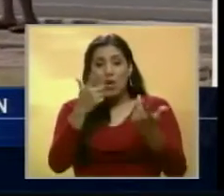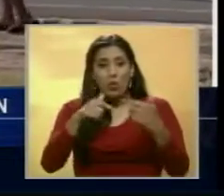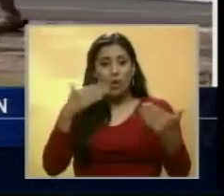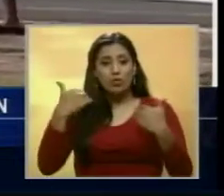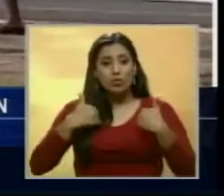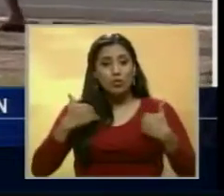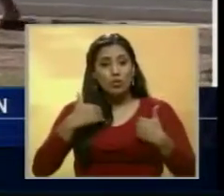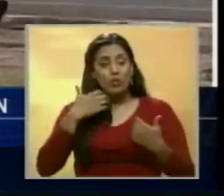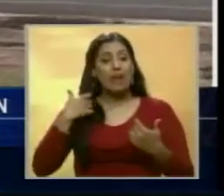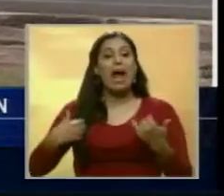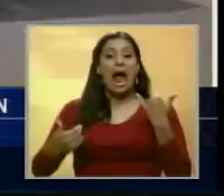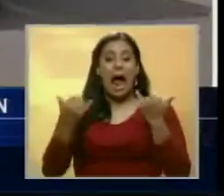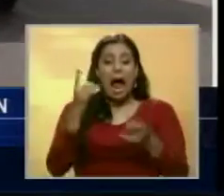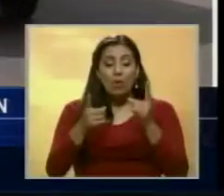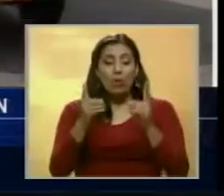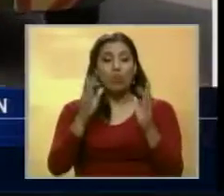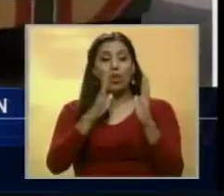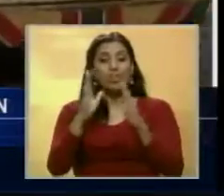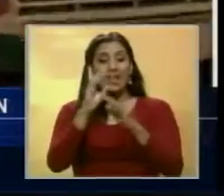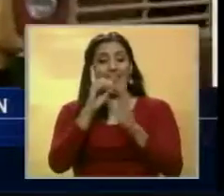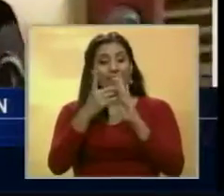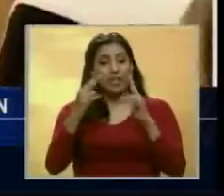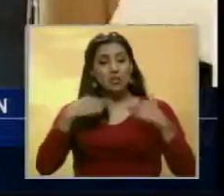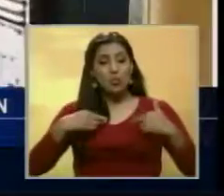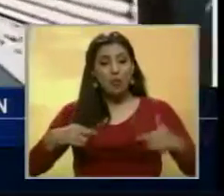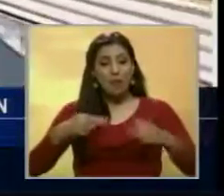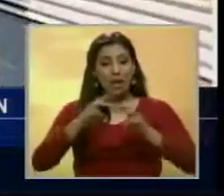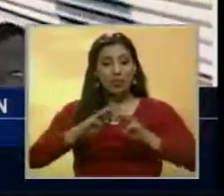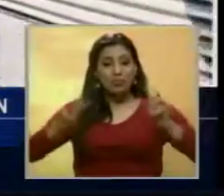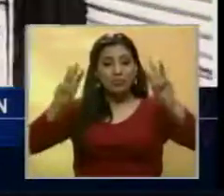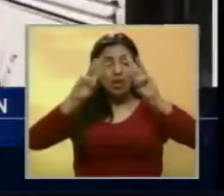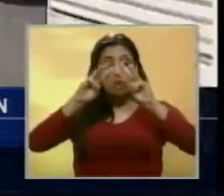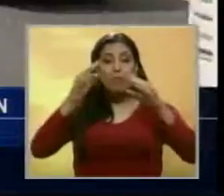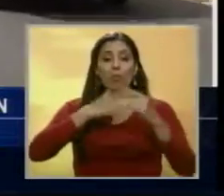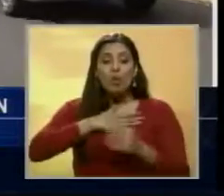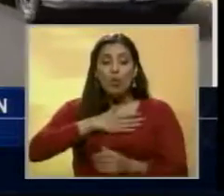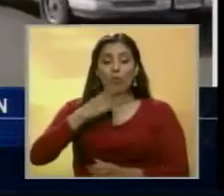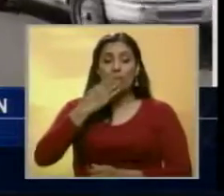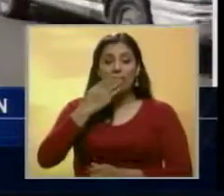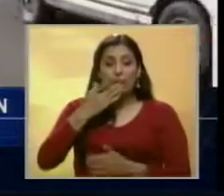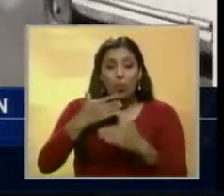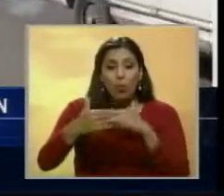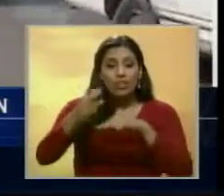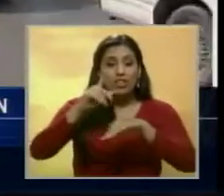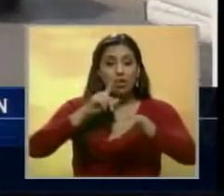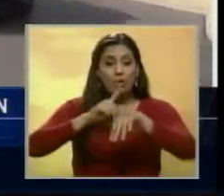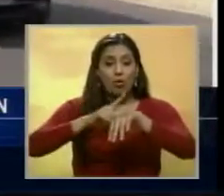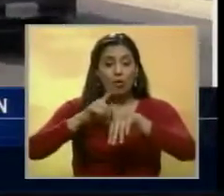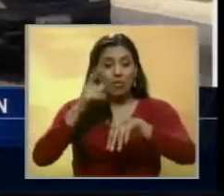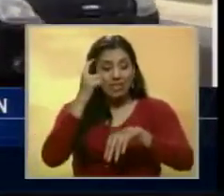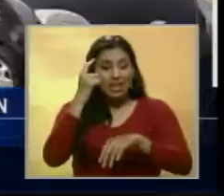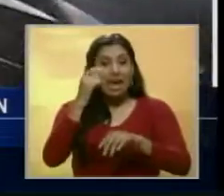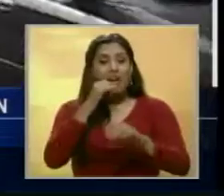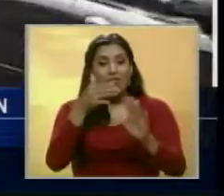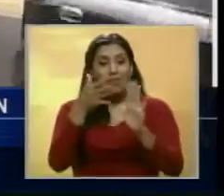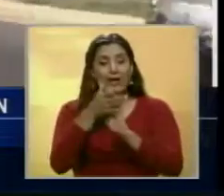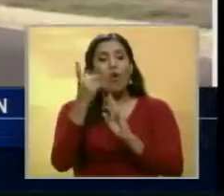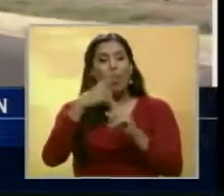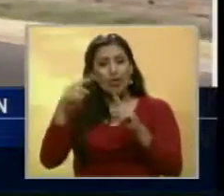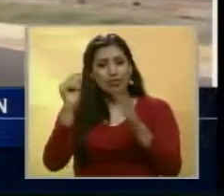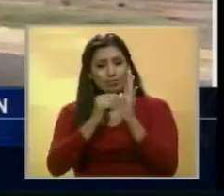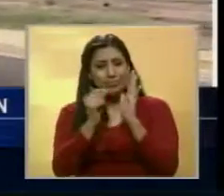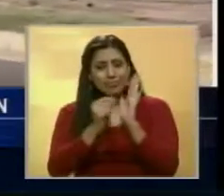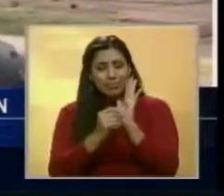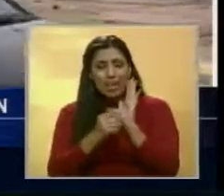sector. Y es que según algunas organizaciones de derechos humanos de los indígenas, en los últimos días en el municipio Guajira se han informado sobre otros casos